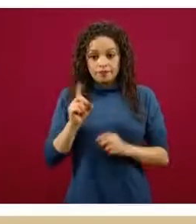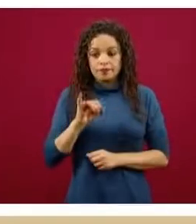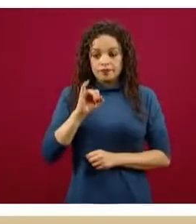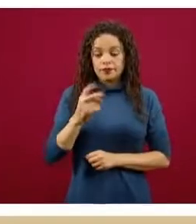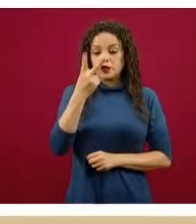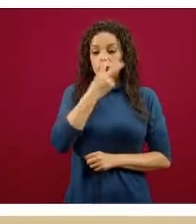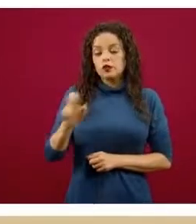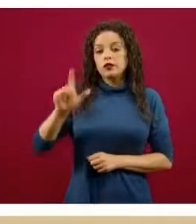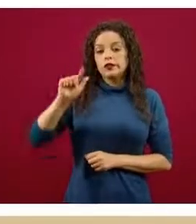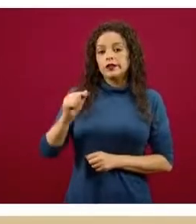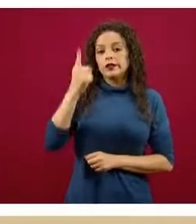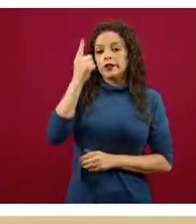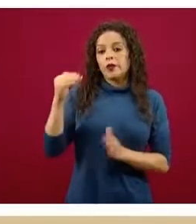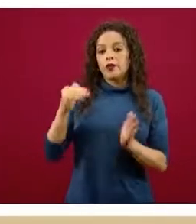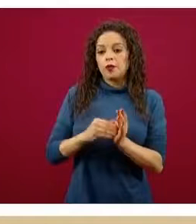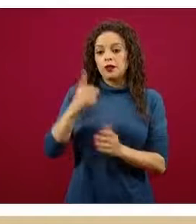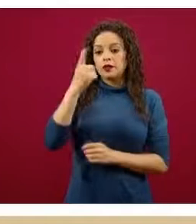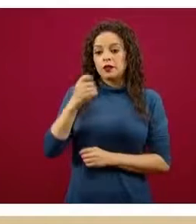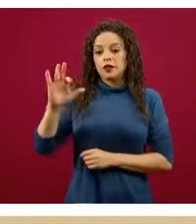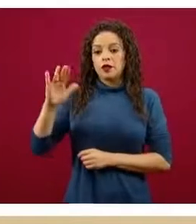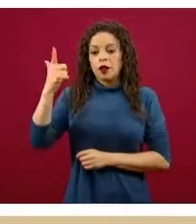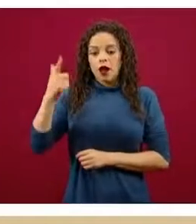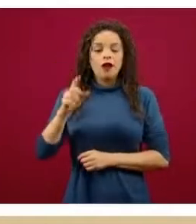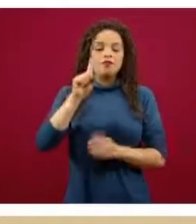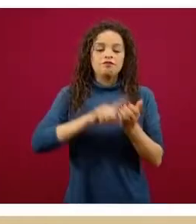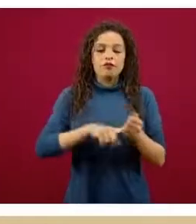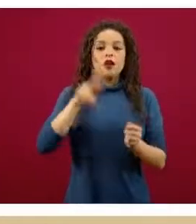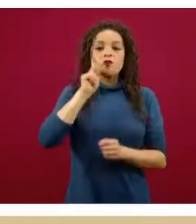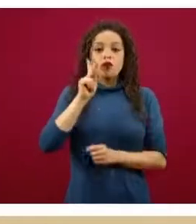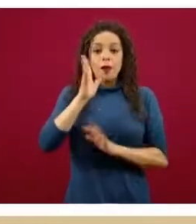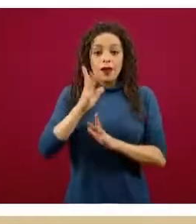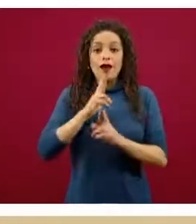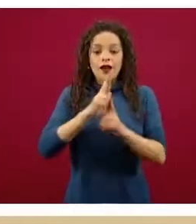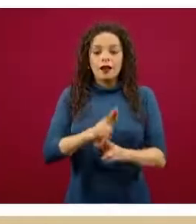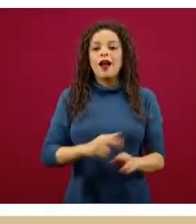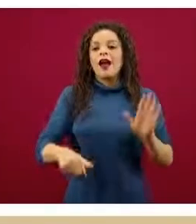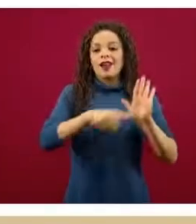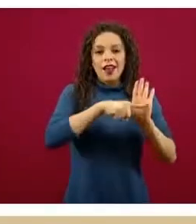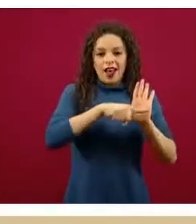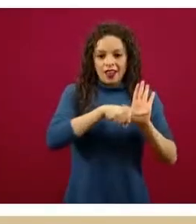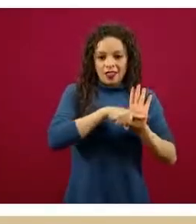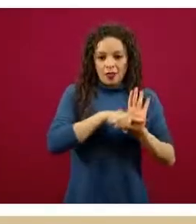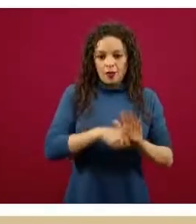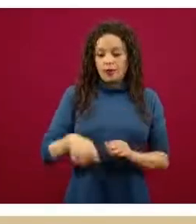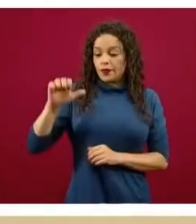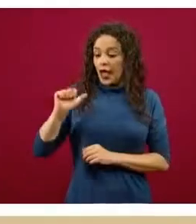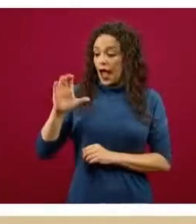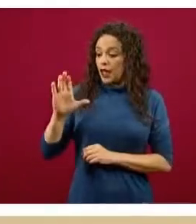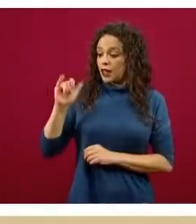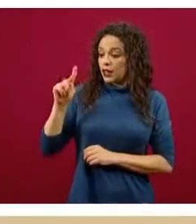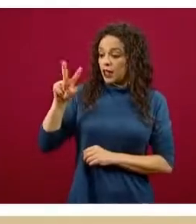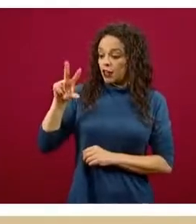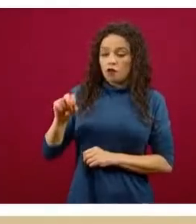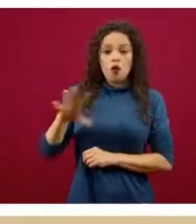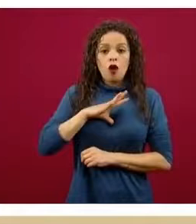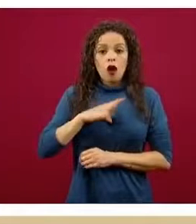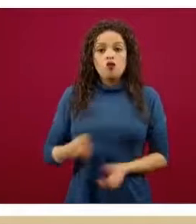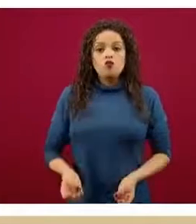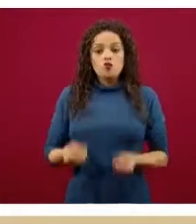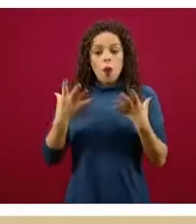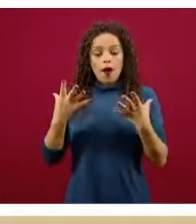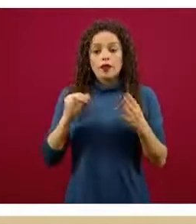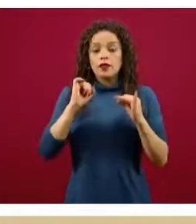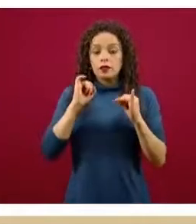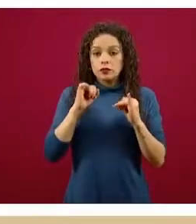271.151 personas han resultado negativas a su prueba. Actualmente tenemos confirmados activos, definido como un